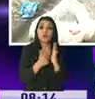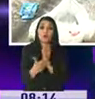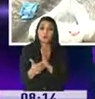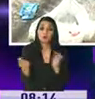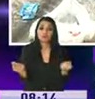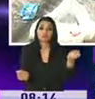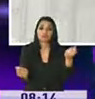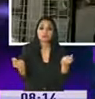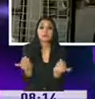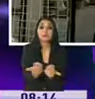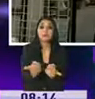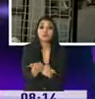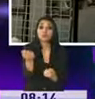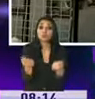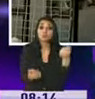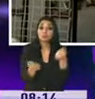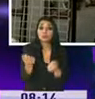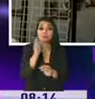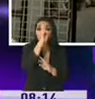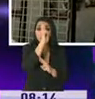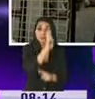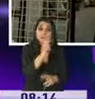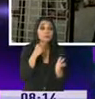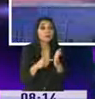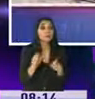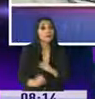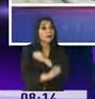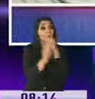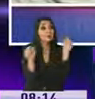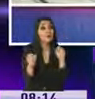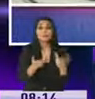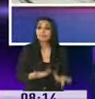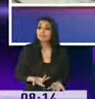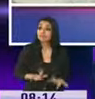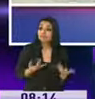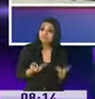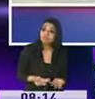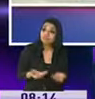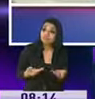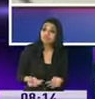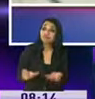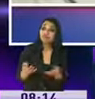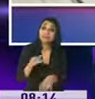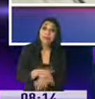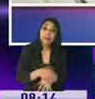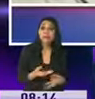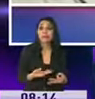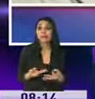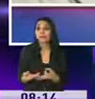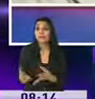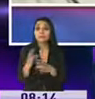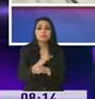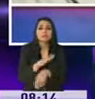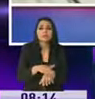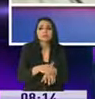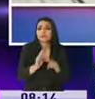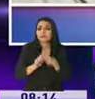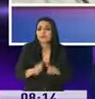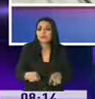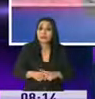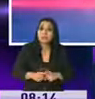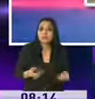cuales la autoridad pues anuncia que llegan, no se cumplen en muchos casos, por A, por B, por C, en fin, en muchos